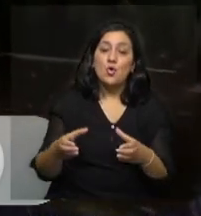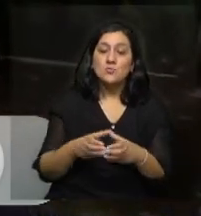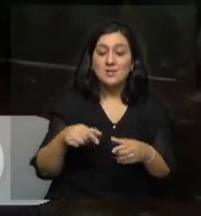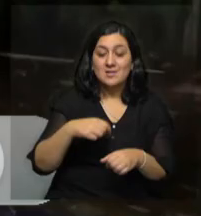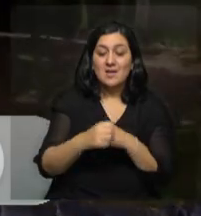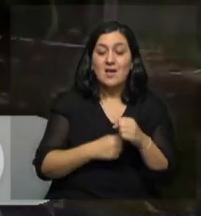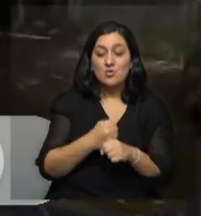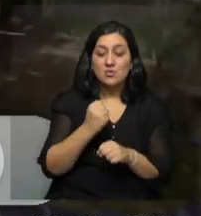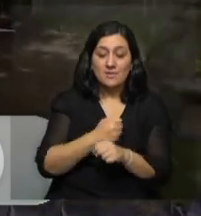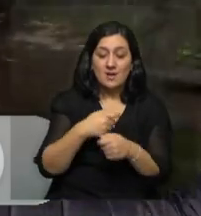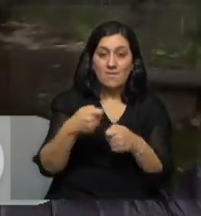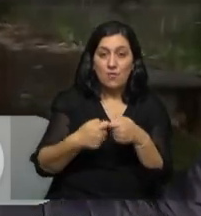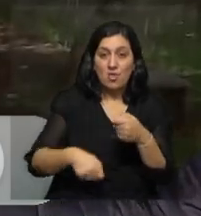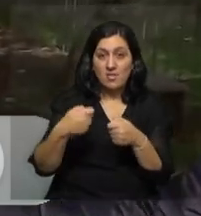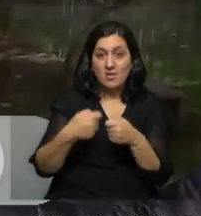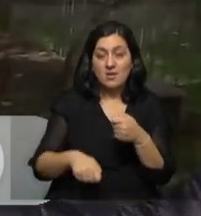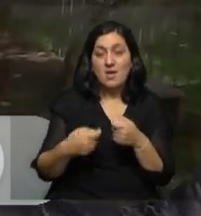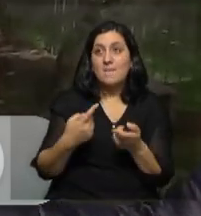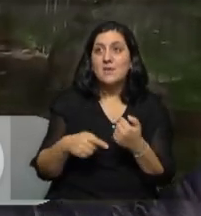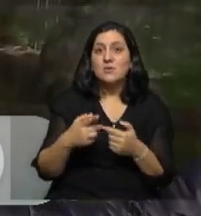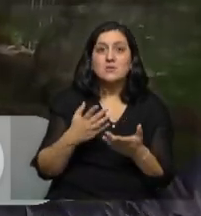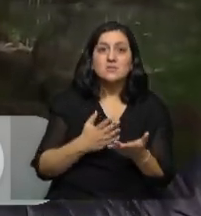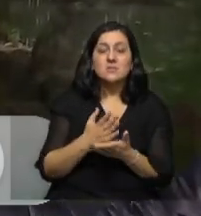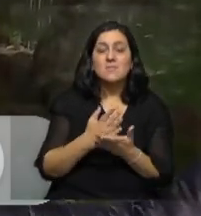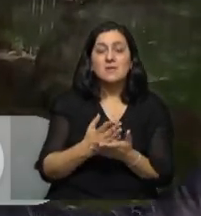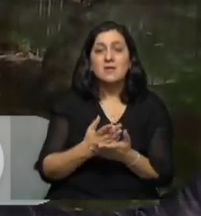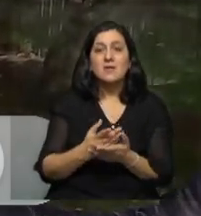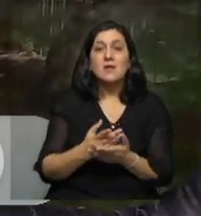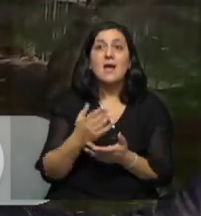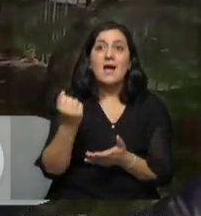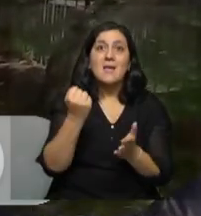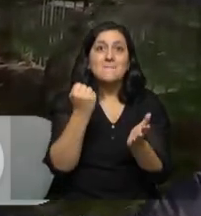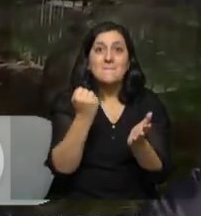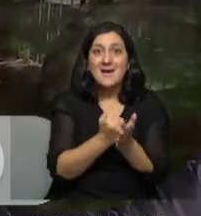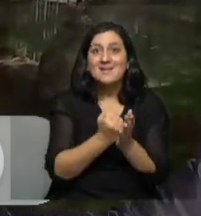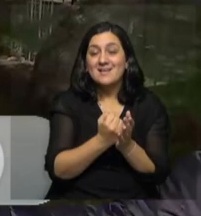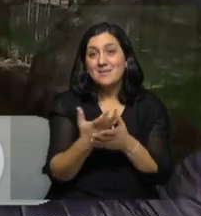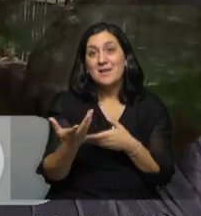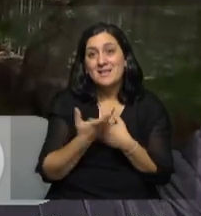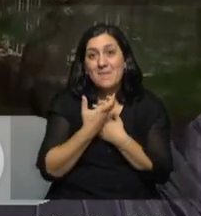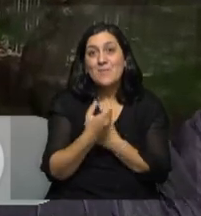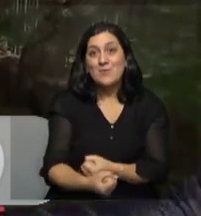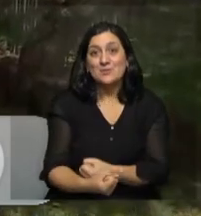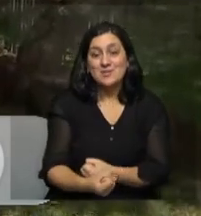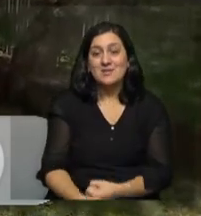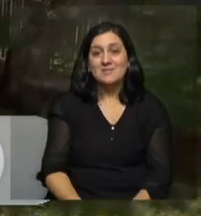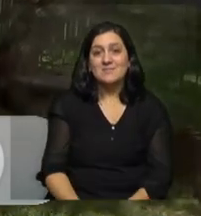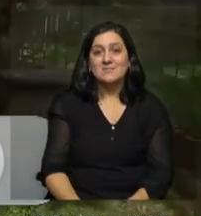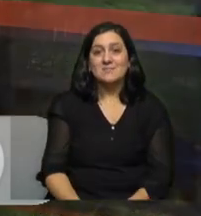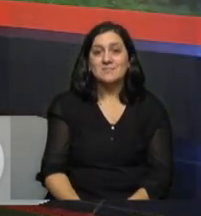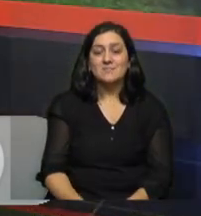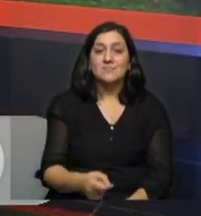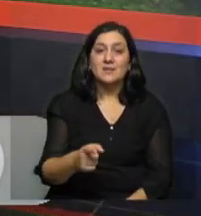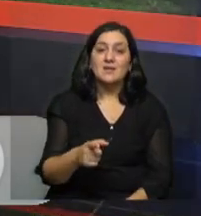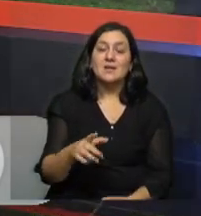laburando en la boletería, pero siempre consigo sponsors para el tablado antes de que arranque. Y bueno, y estoy es un tablado, más